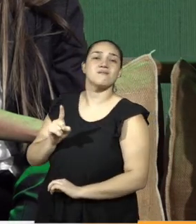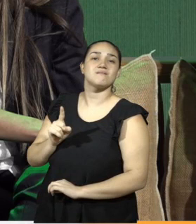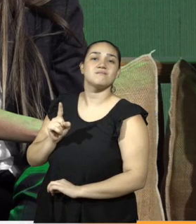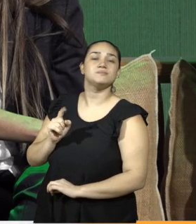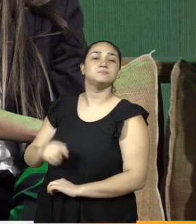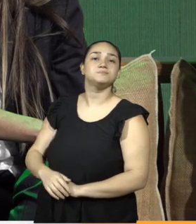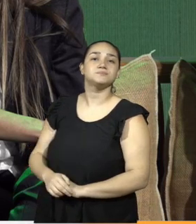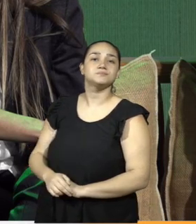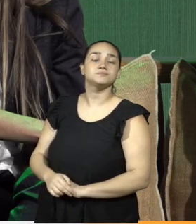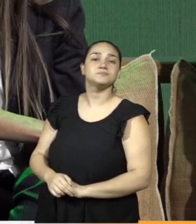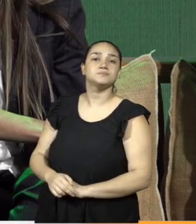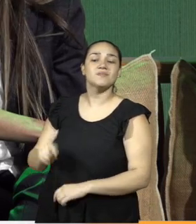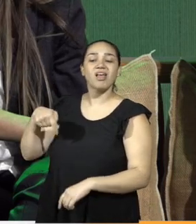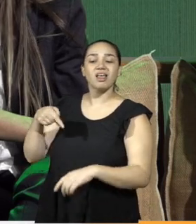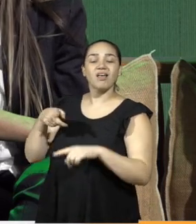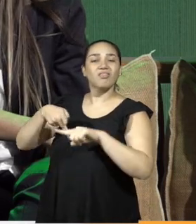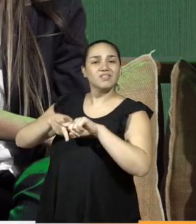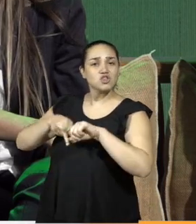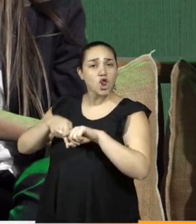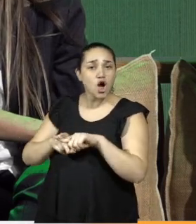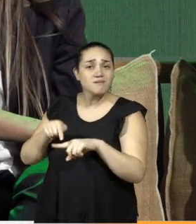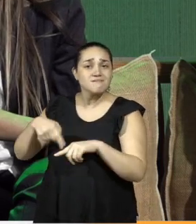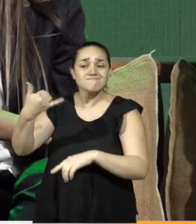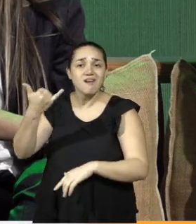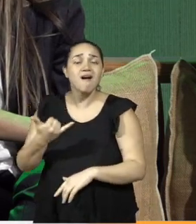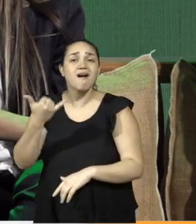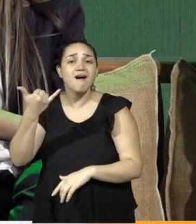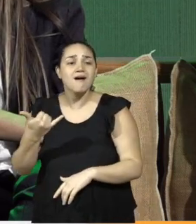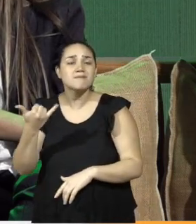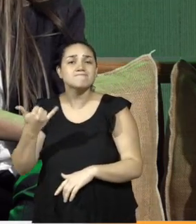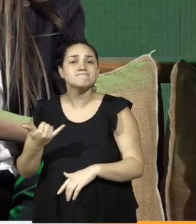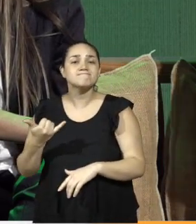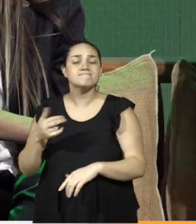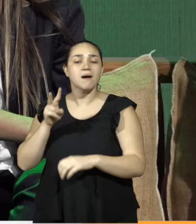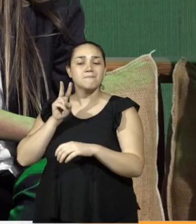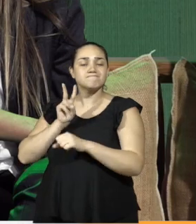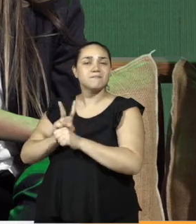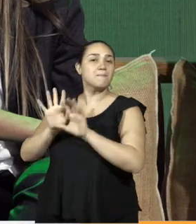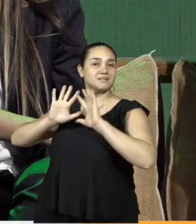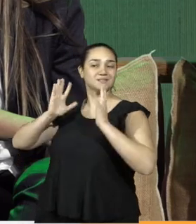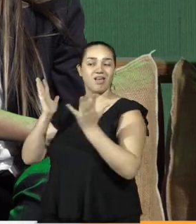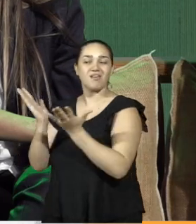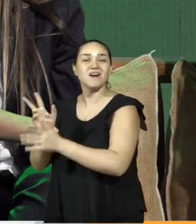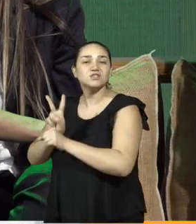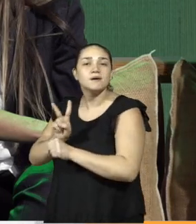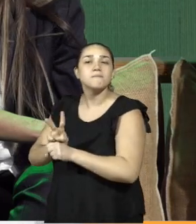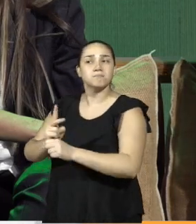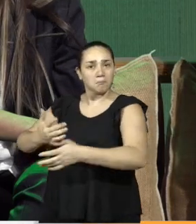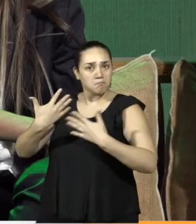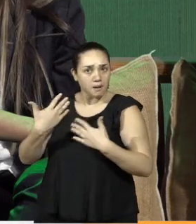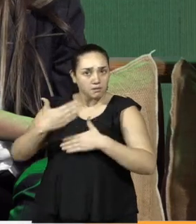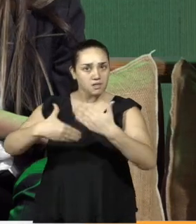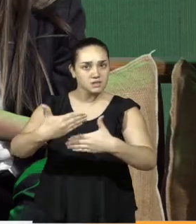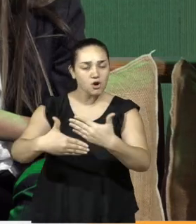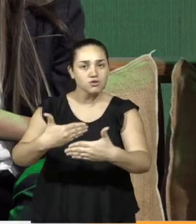la tecnología con la que se cuenta en todo lo que es la preservación ambiental te permite